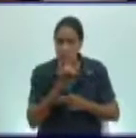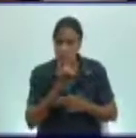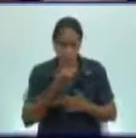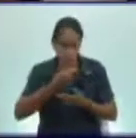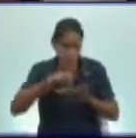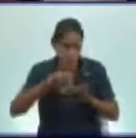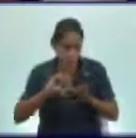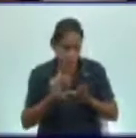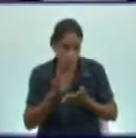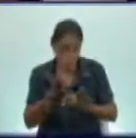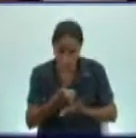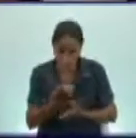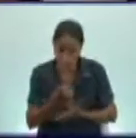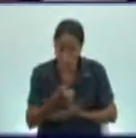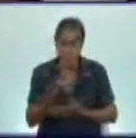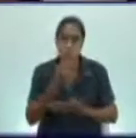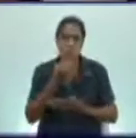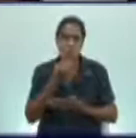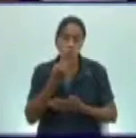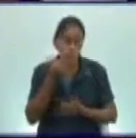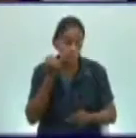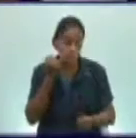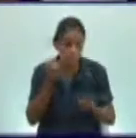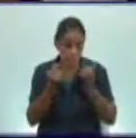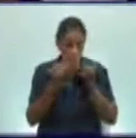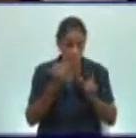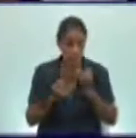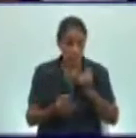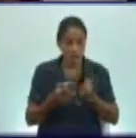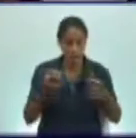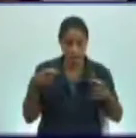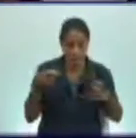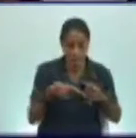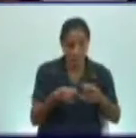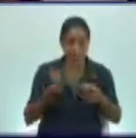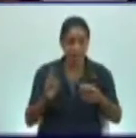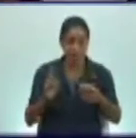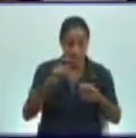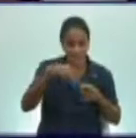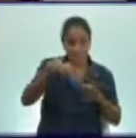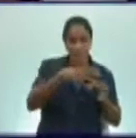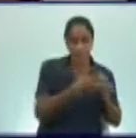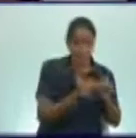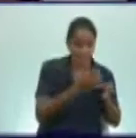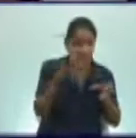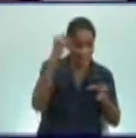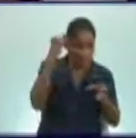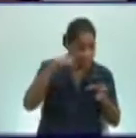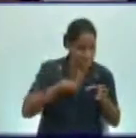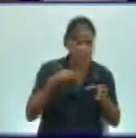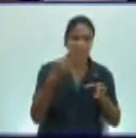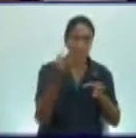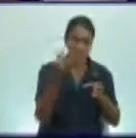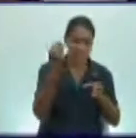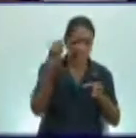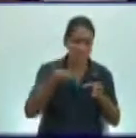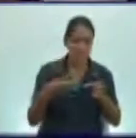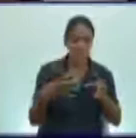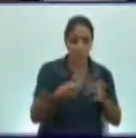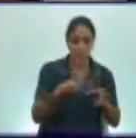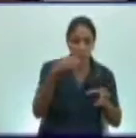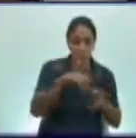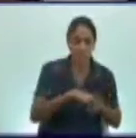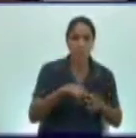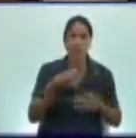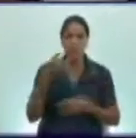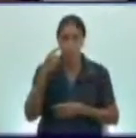y también puedan identificarlo, porque esos animales son anélidos y no pertenecen a otro grupo. Les